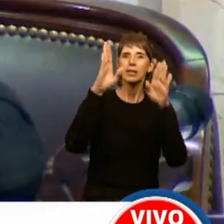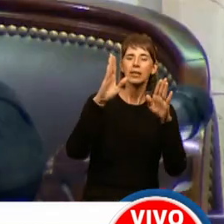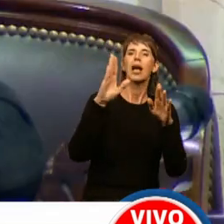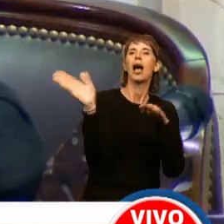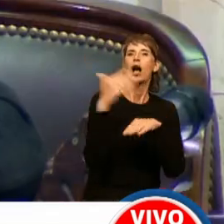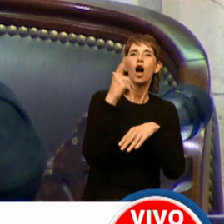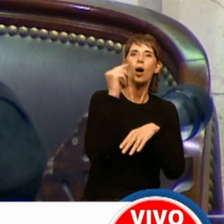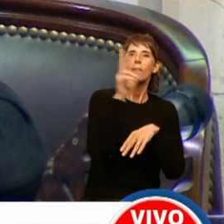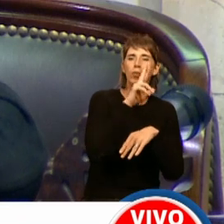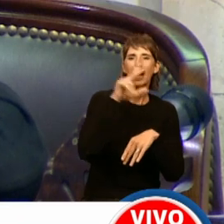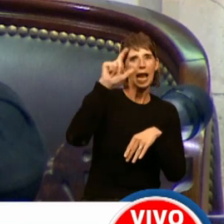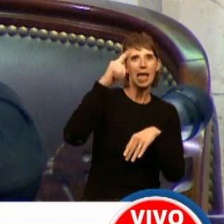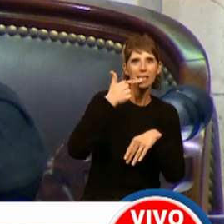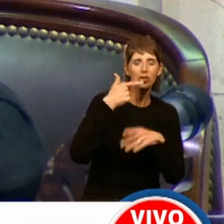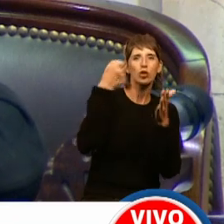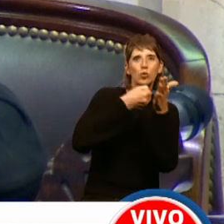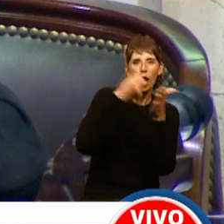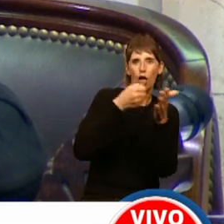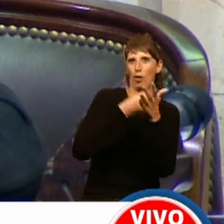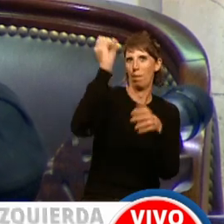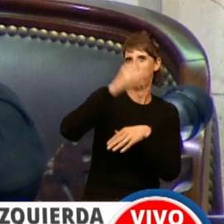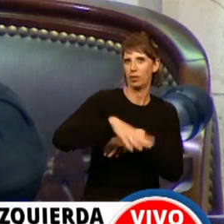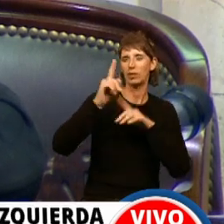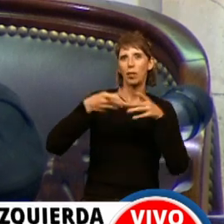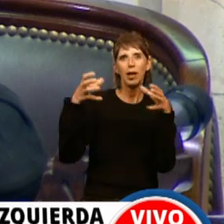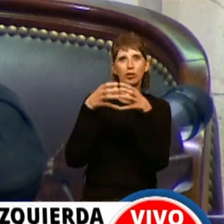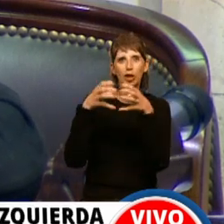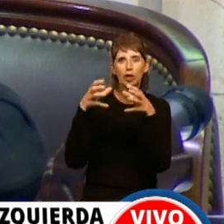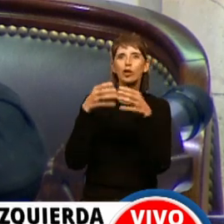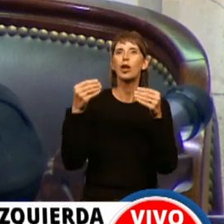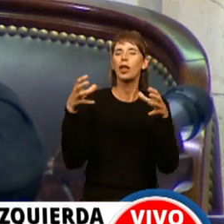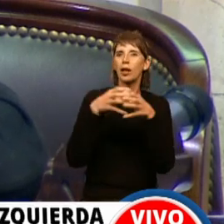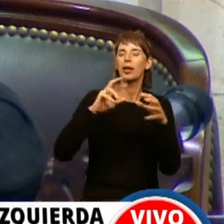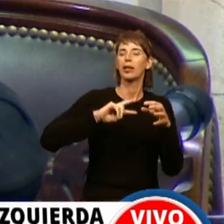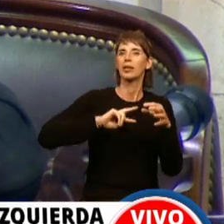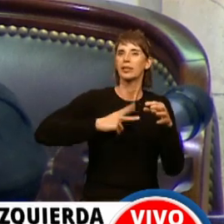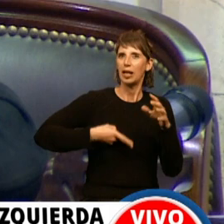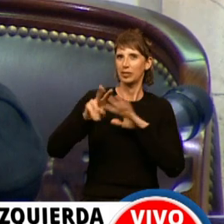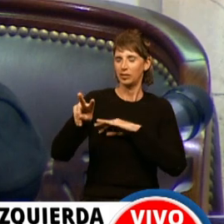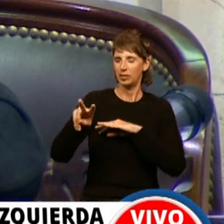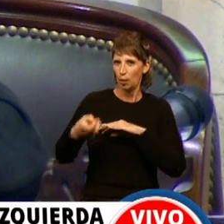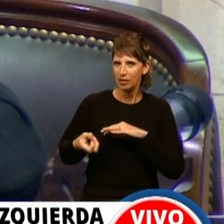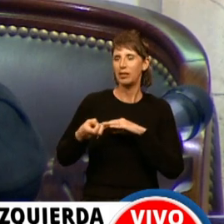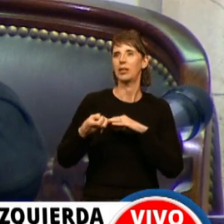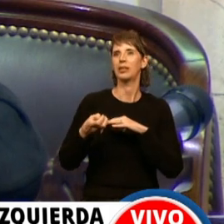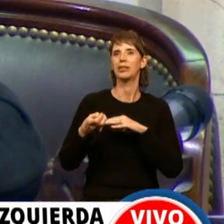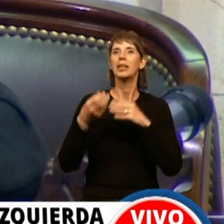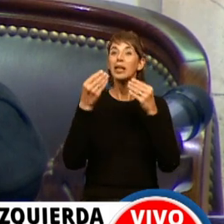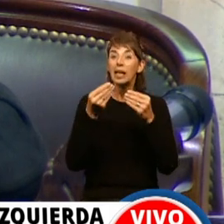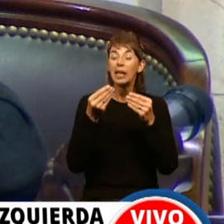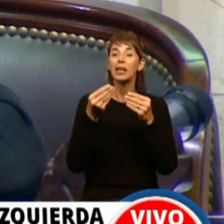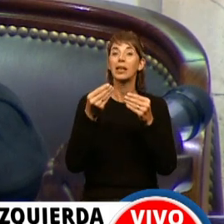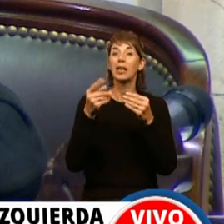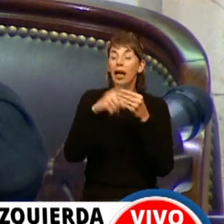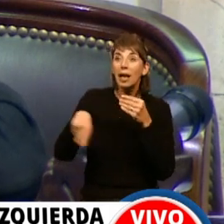luchadores presentes a las organizaciones de los colectivos trans y travestis que son justamente